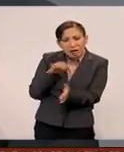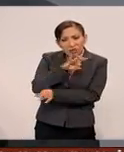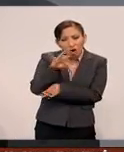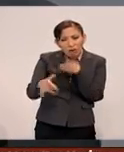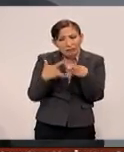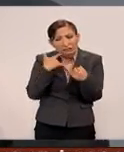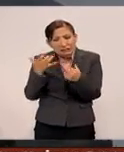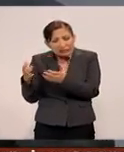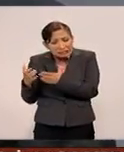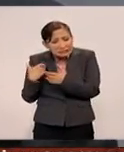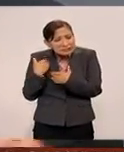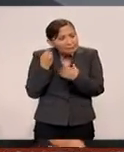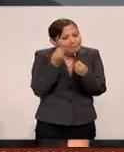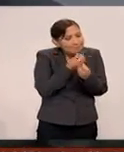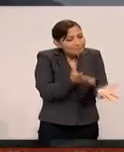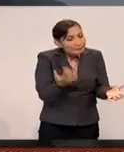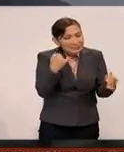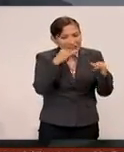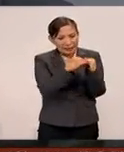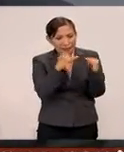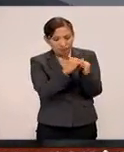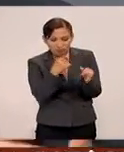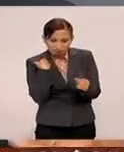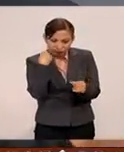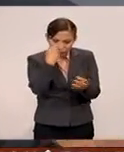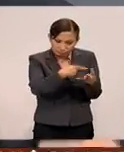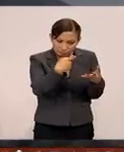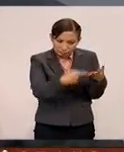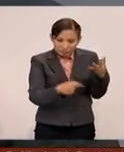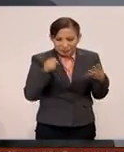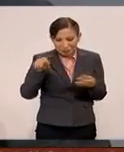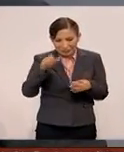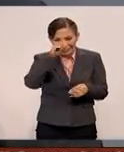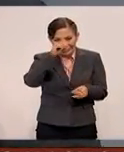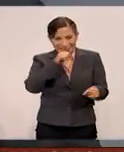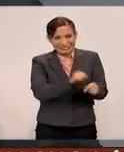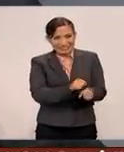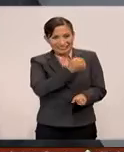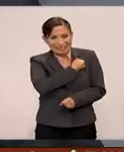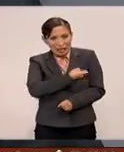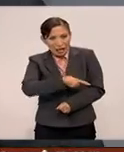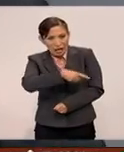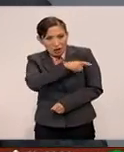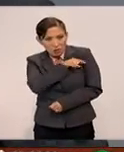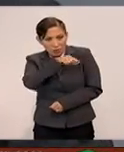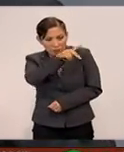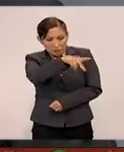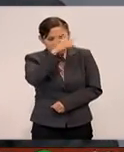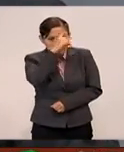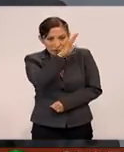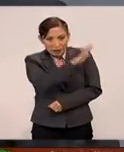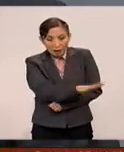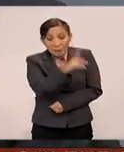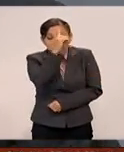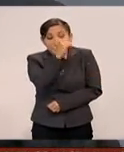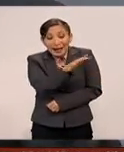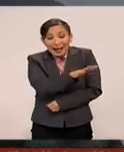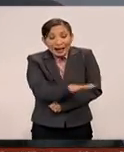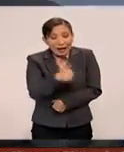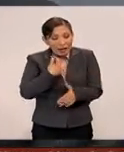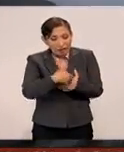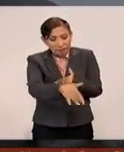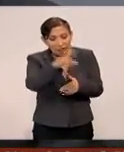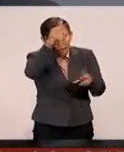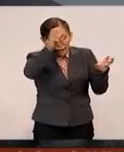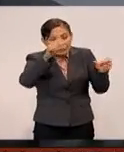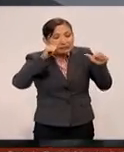un esfuerzo institucional de parte de la Secretaría de Salud en México para que en los